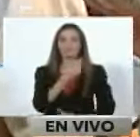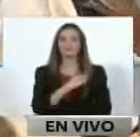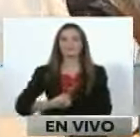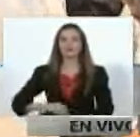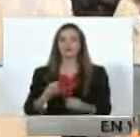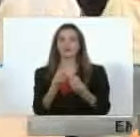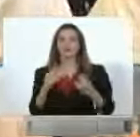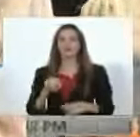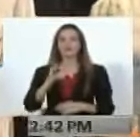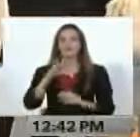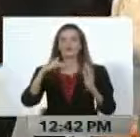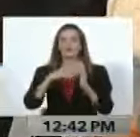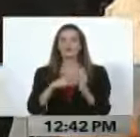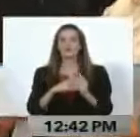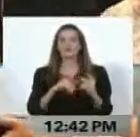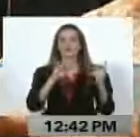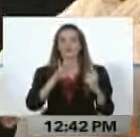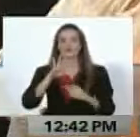número